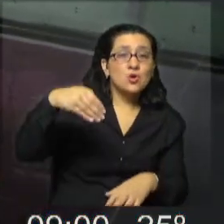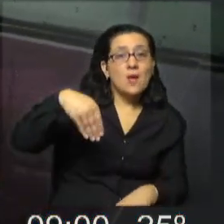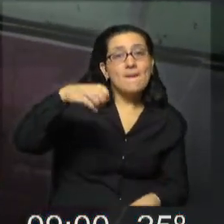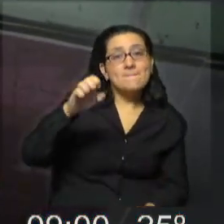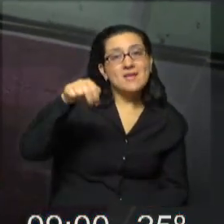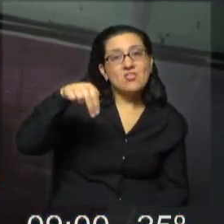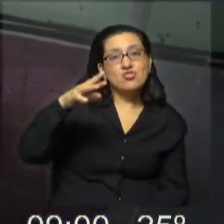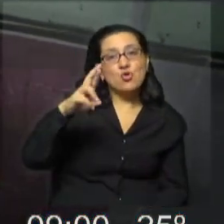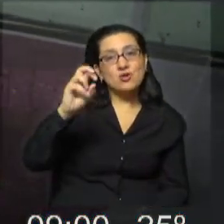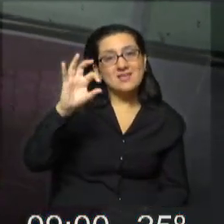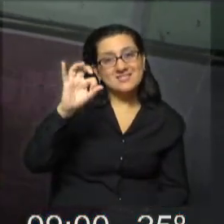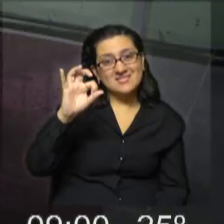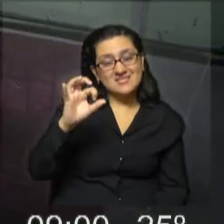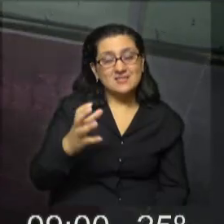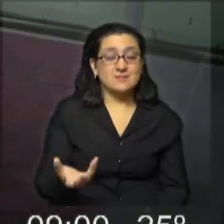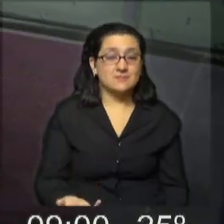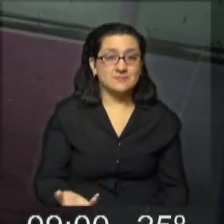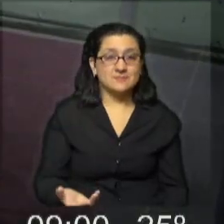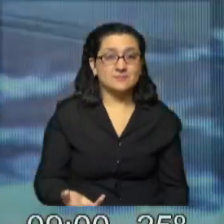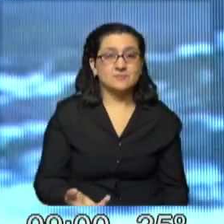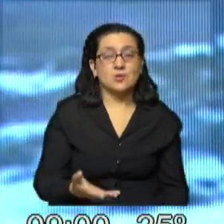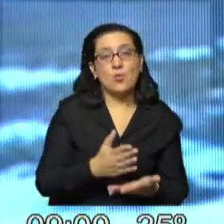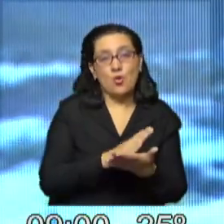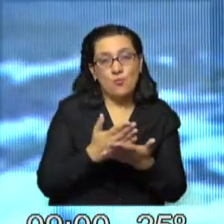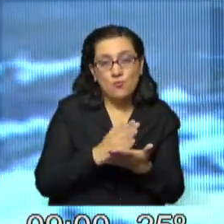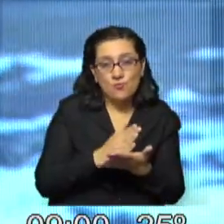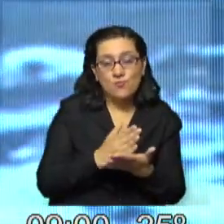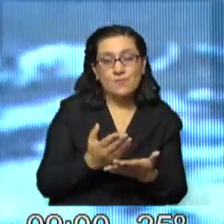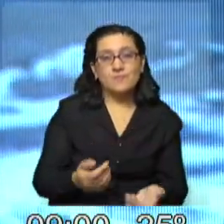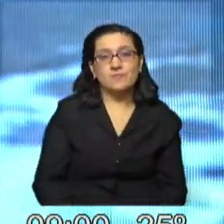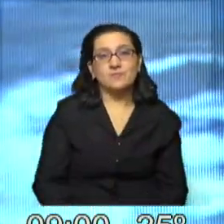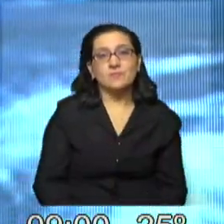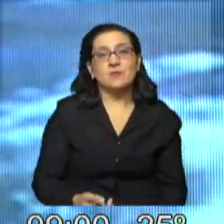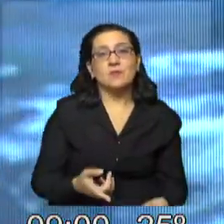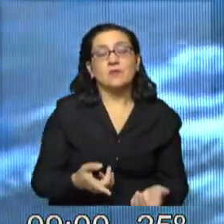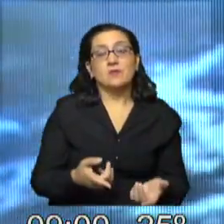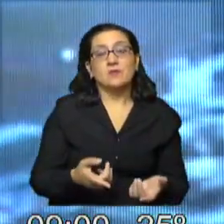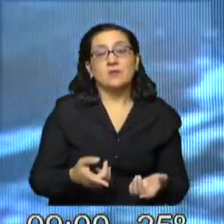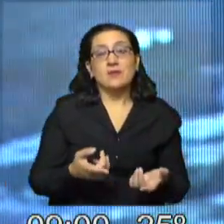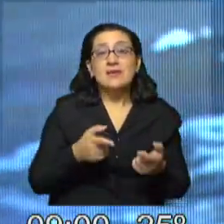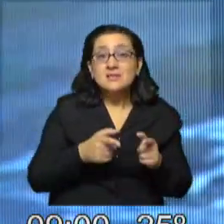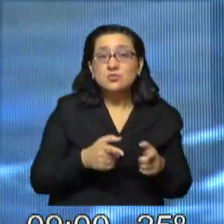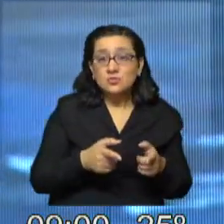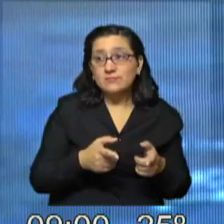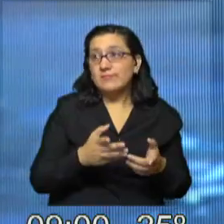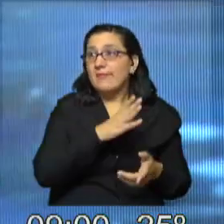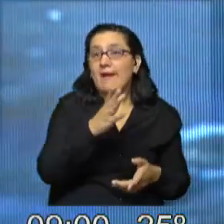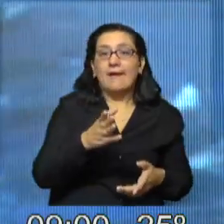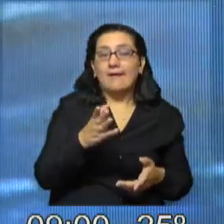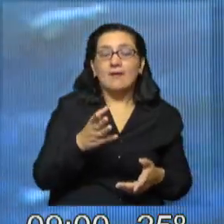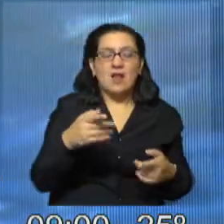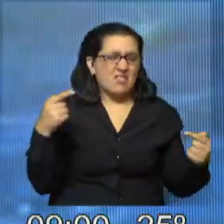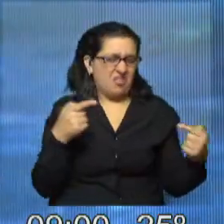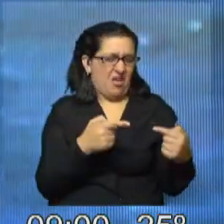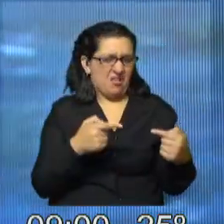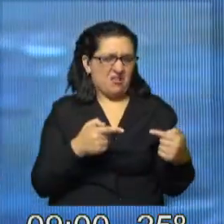O sea, el problema es tal para fundamentar la transformación educativa como algo genuino, autóctono, que se sale al ataque a